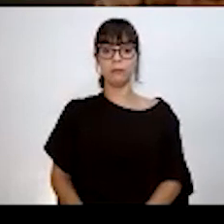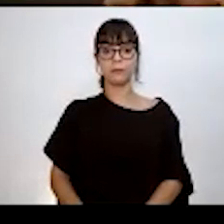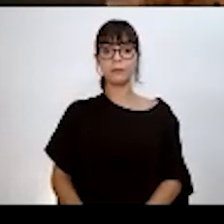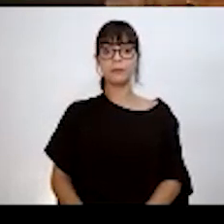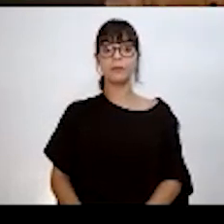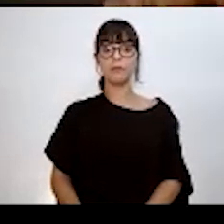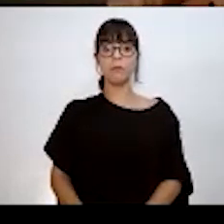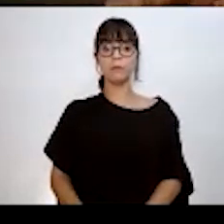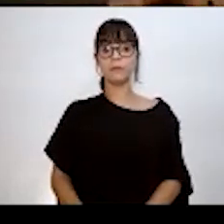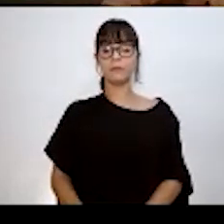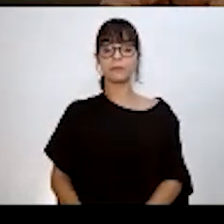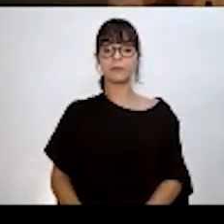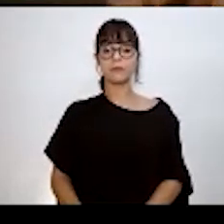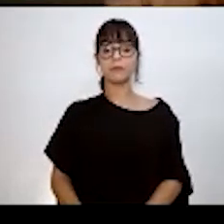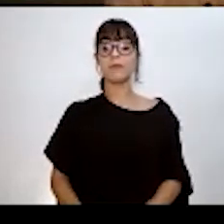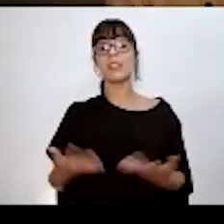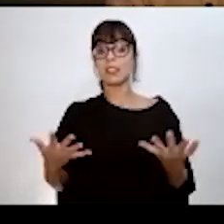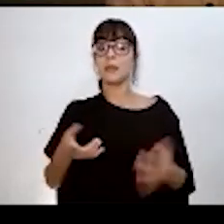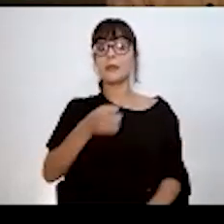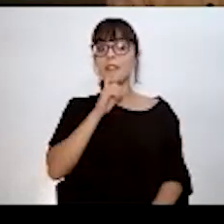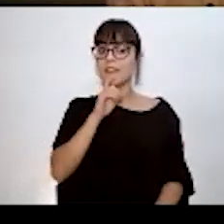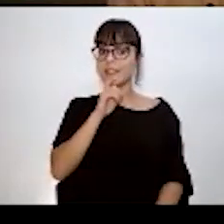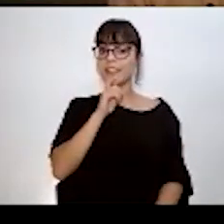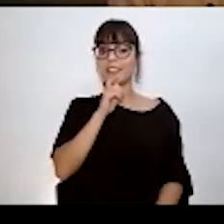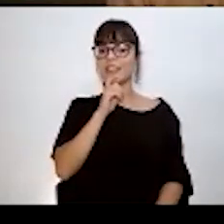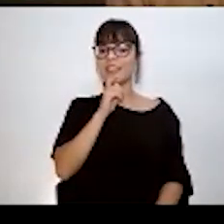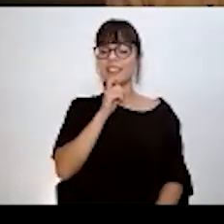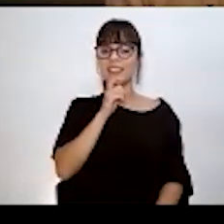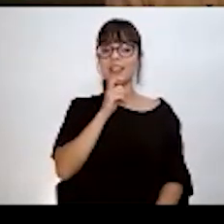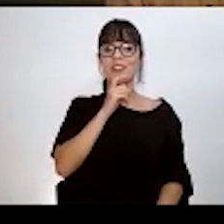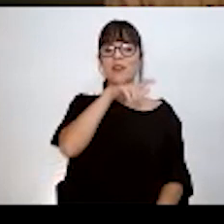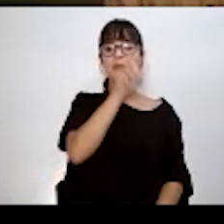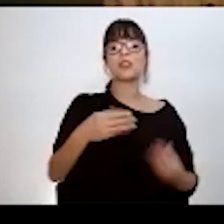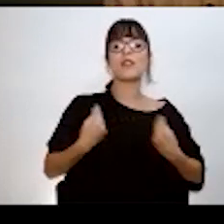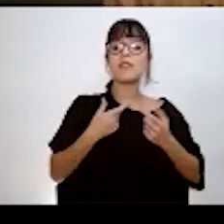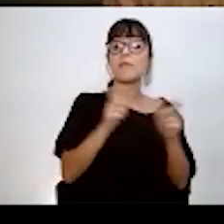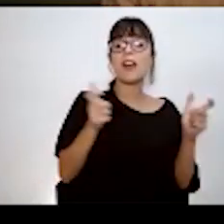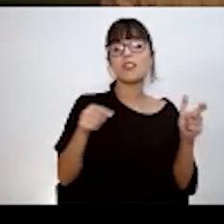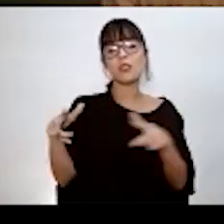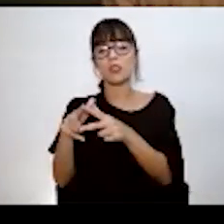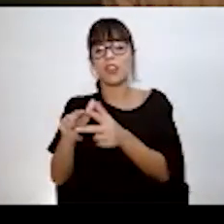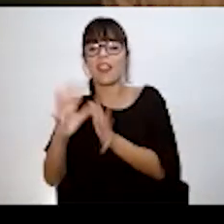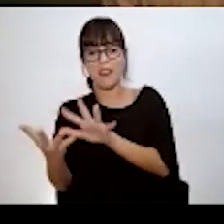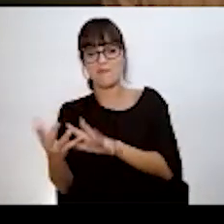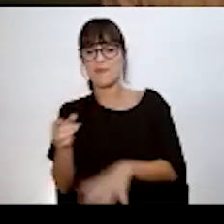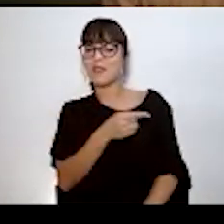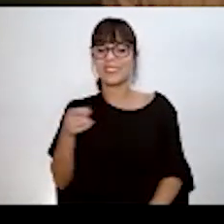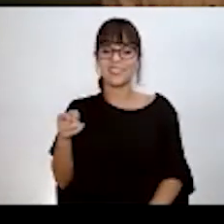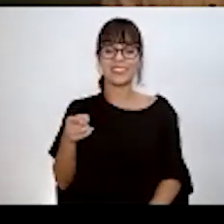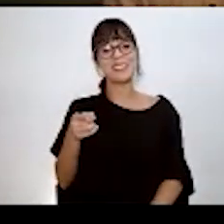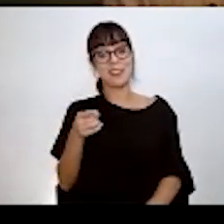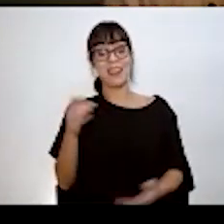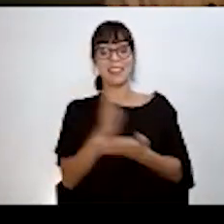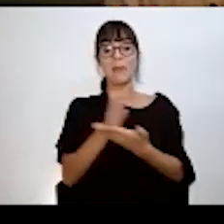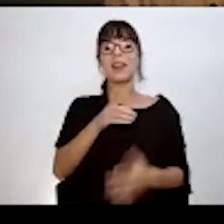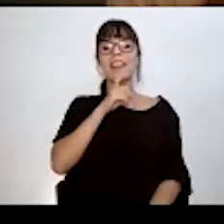o de dinámicas sociales, que es complicado hacer una diferenciación entre los dos conceptos, ¿no? Esas dinámicas sociales tienen mucho que ver